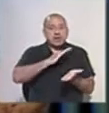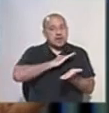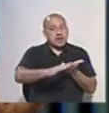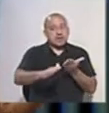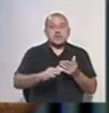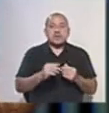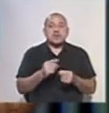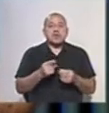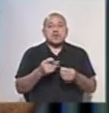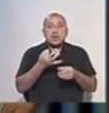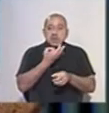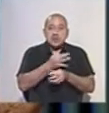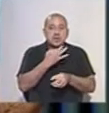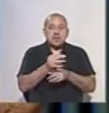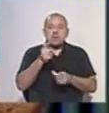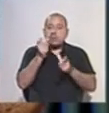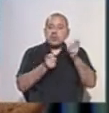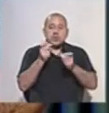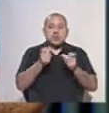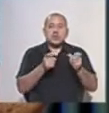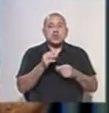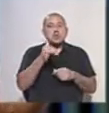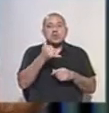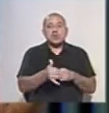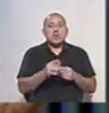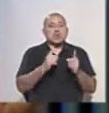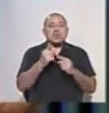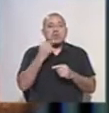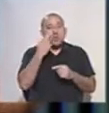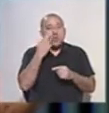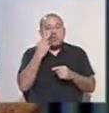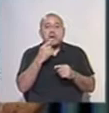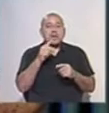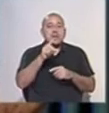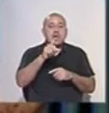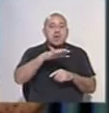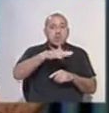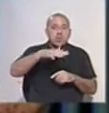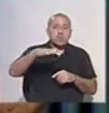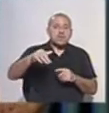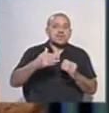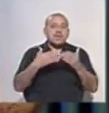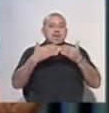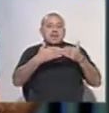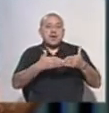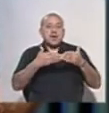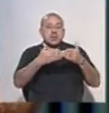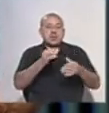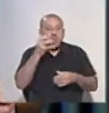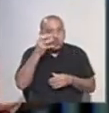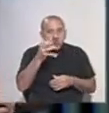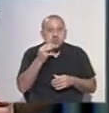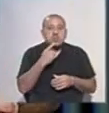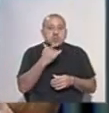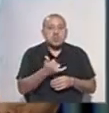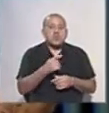para ayudar a las personas que necesiten algún tipo de mano en el mar, ¿no? Por lo general, gente que está pasando alguna situación de peligro. Y